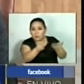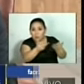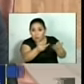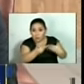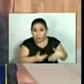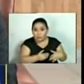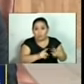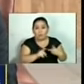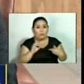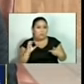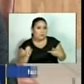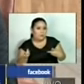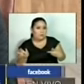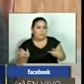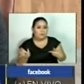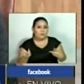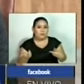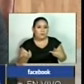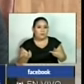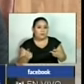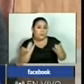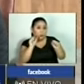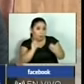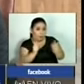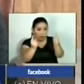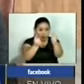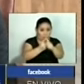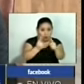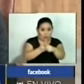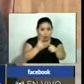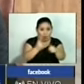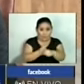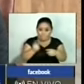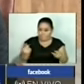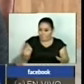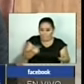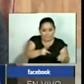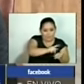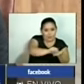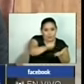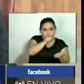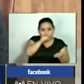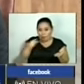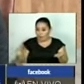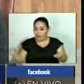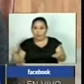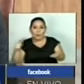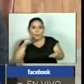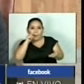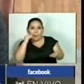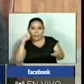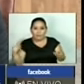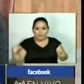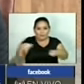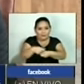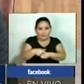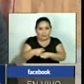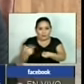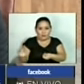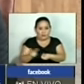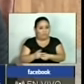entrometerse o poder modificar esta relación que hay entre el consumidor y el colegio.